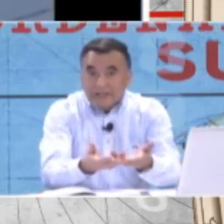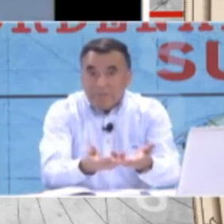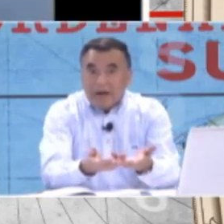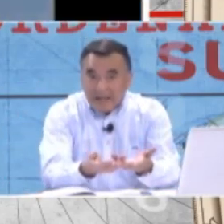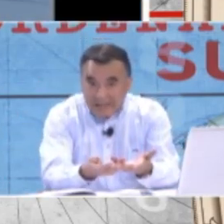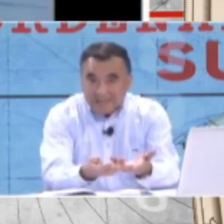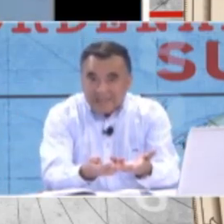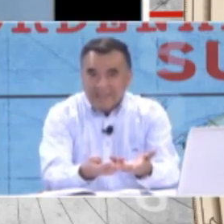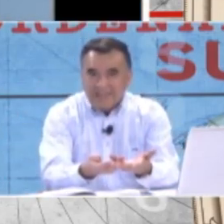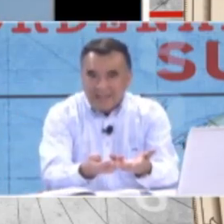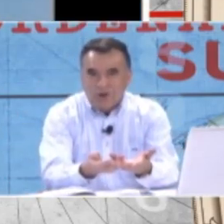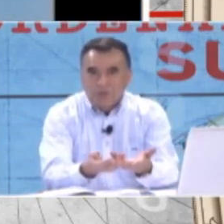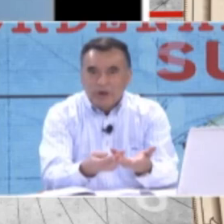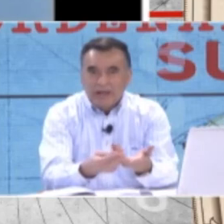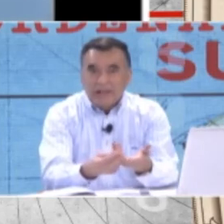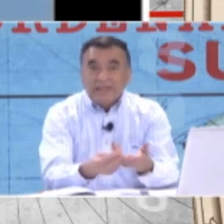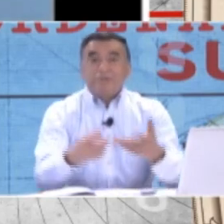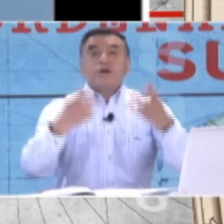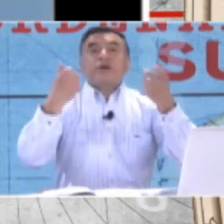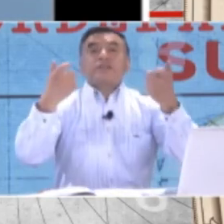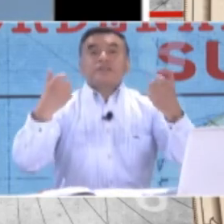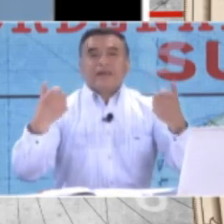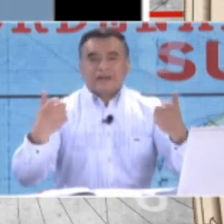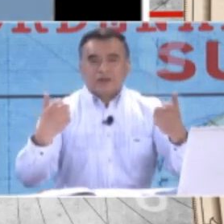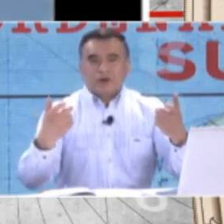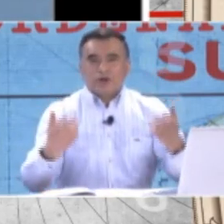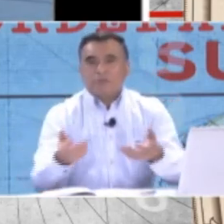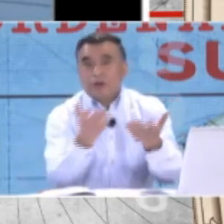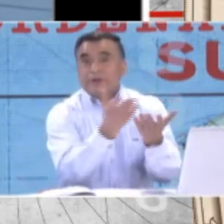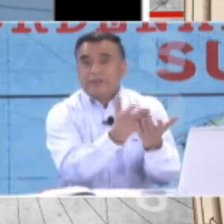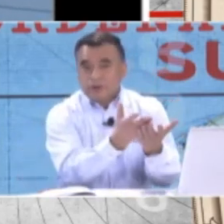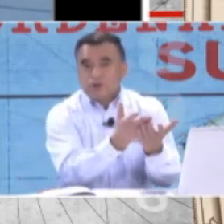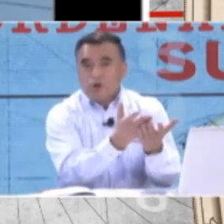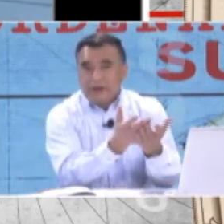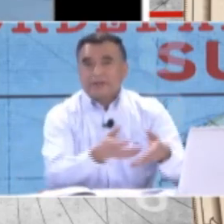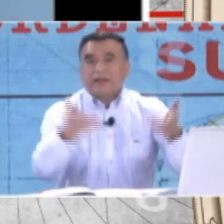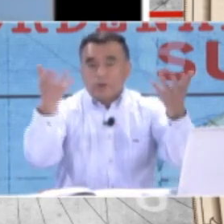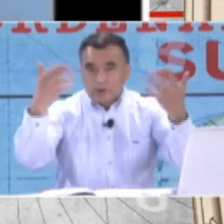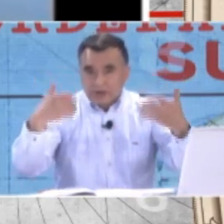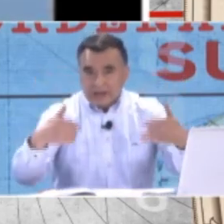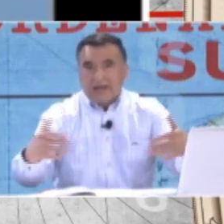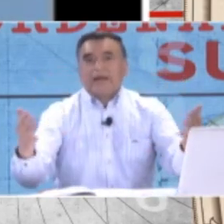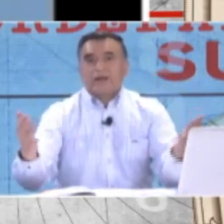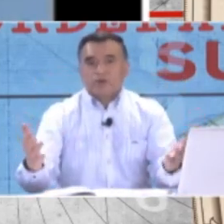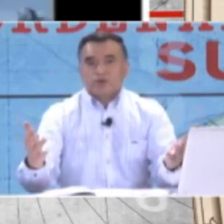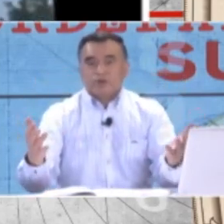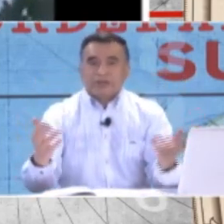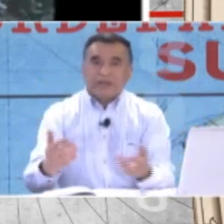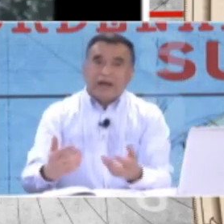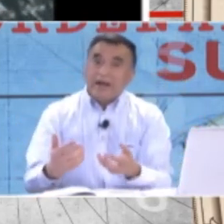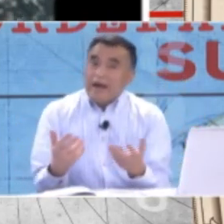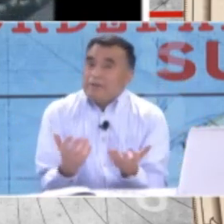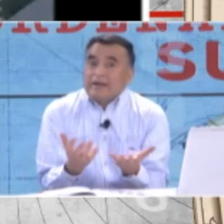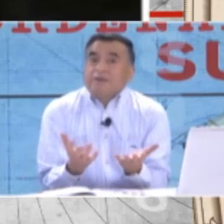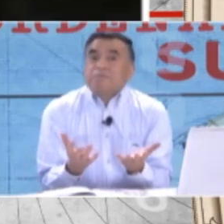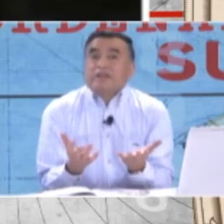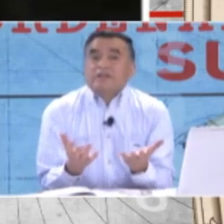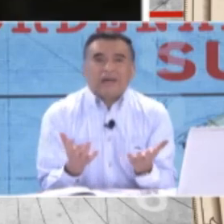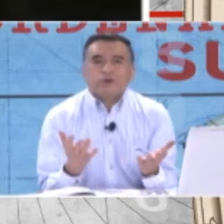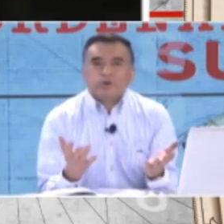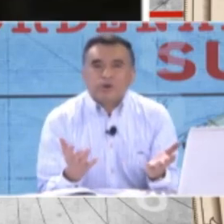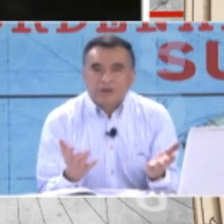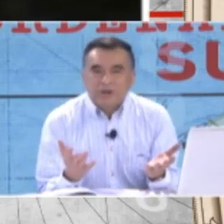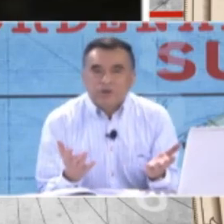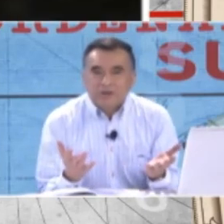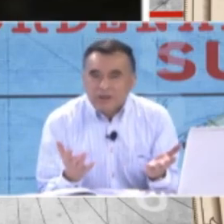Cuando desaparece el enemigo interno, en 1990, cuando se cae la Unión Soviética, había que